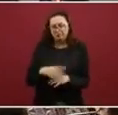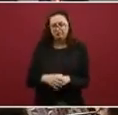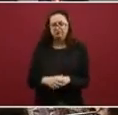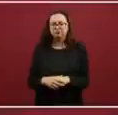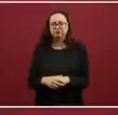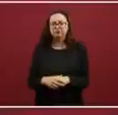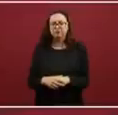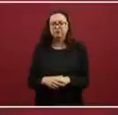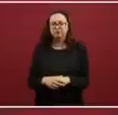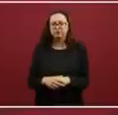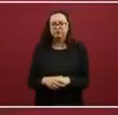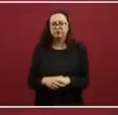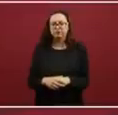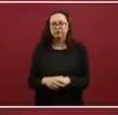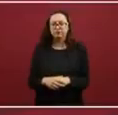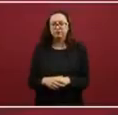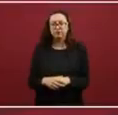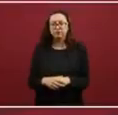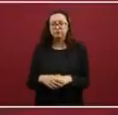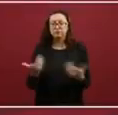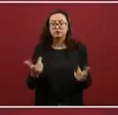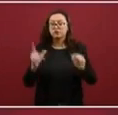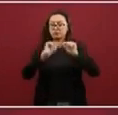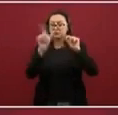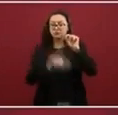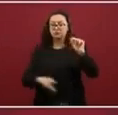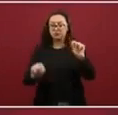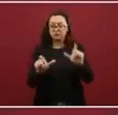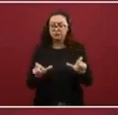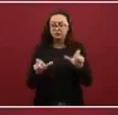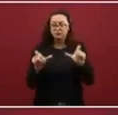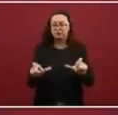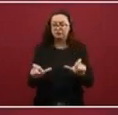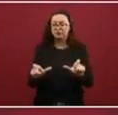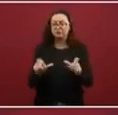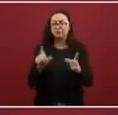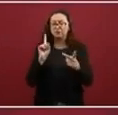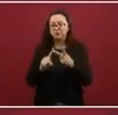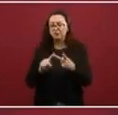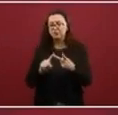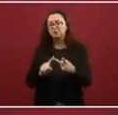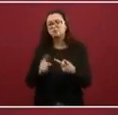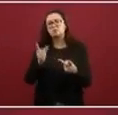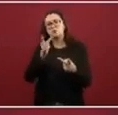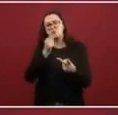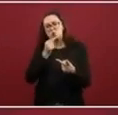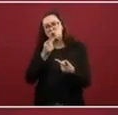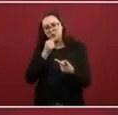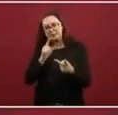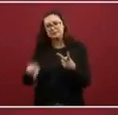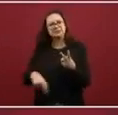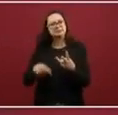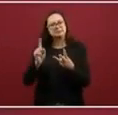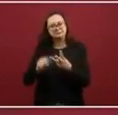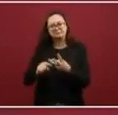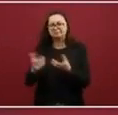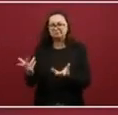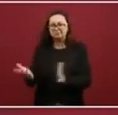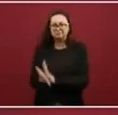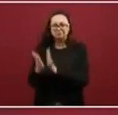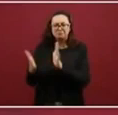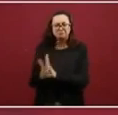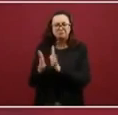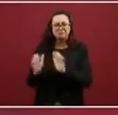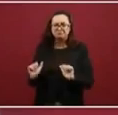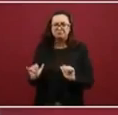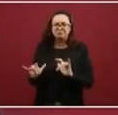la participación de la Guardia Nacional y de elementos que nos van a proporcionar, hoy por hoy se